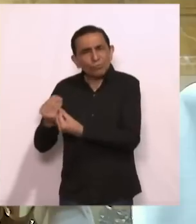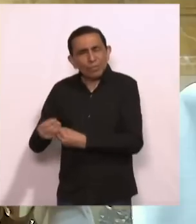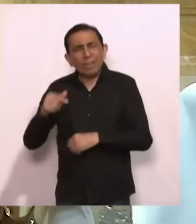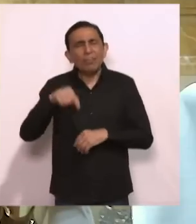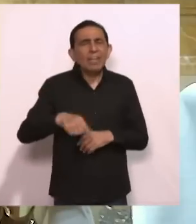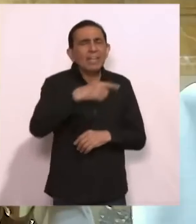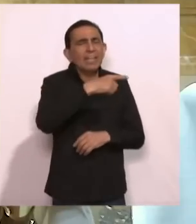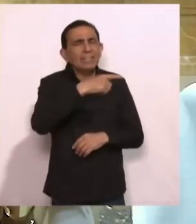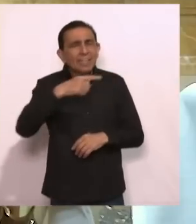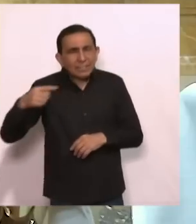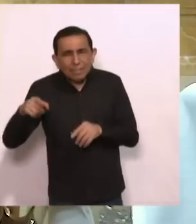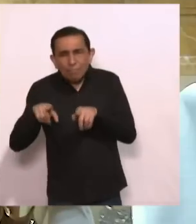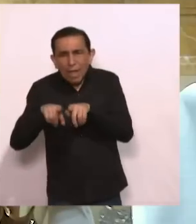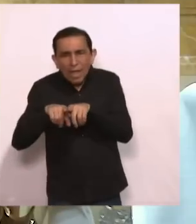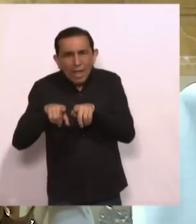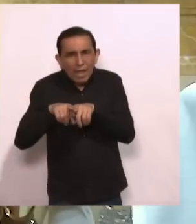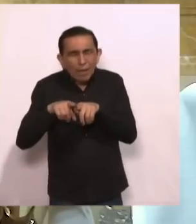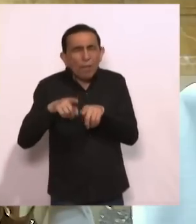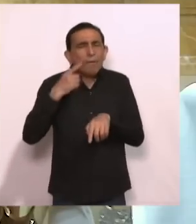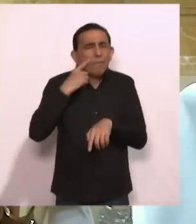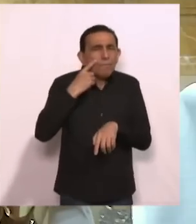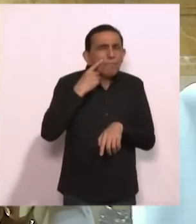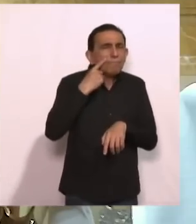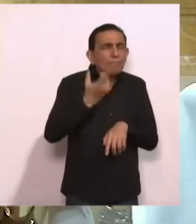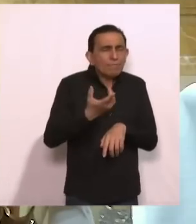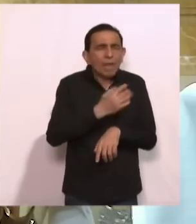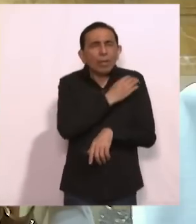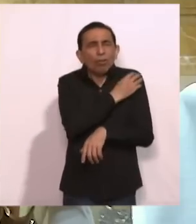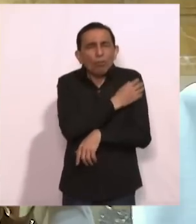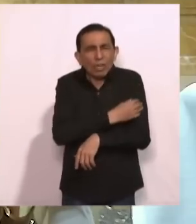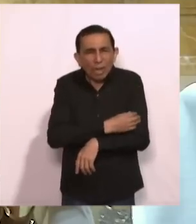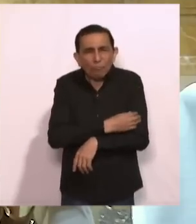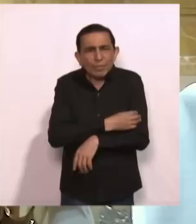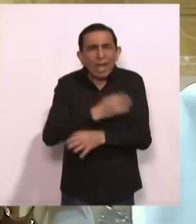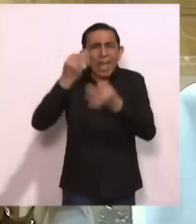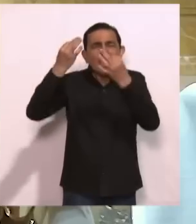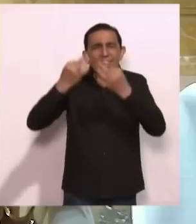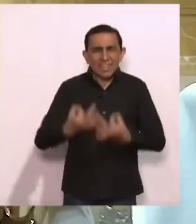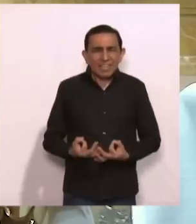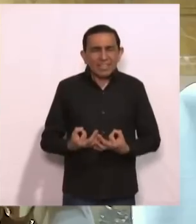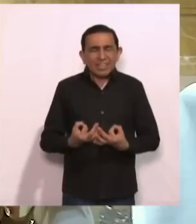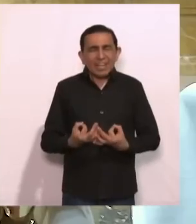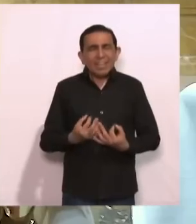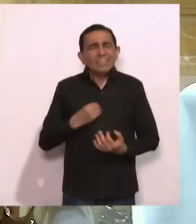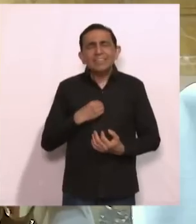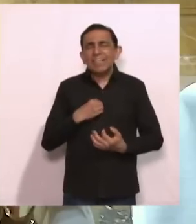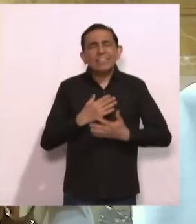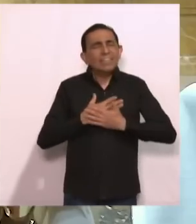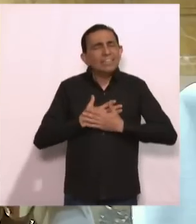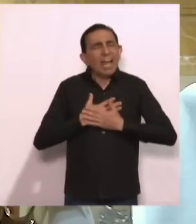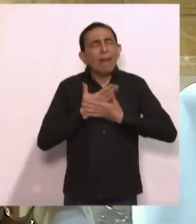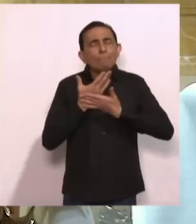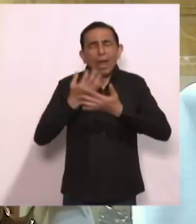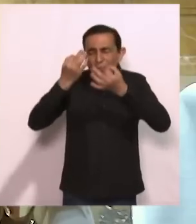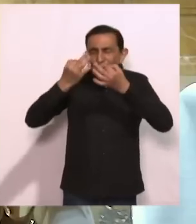hermanas, estos hermanos, vivan con la dignidad que tienen, la dignidad de seres humanos, la dignidad